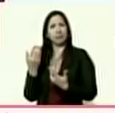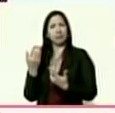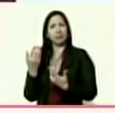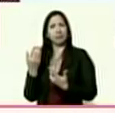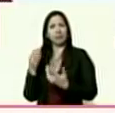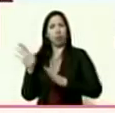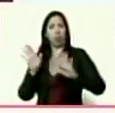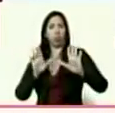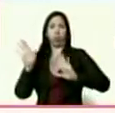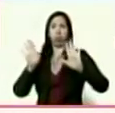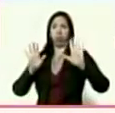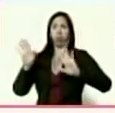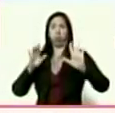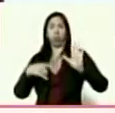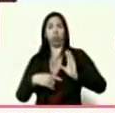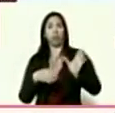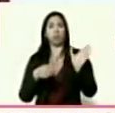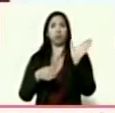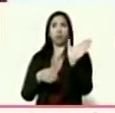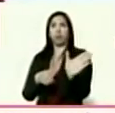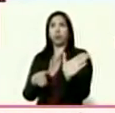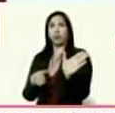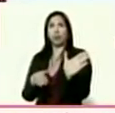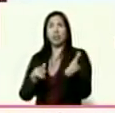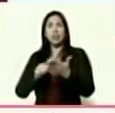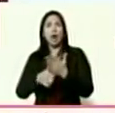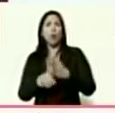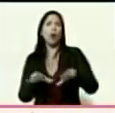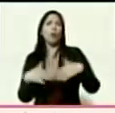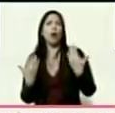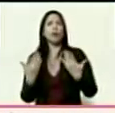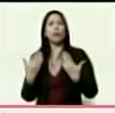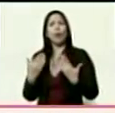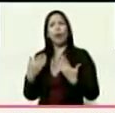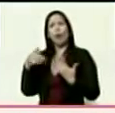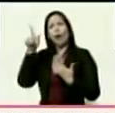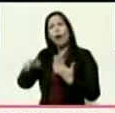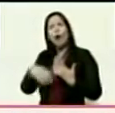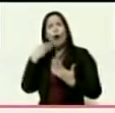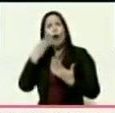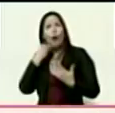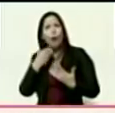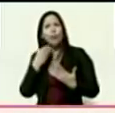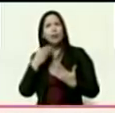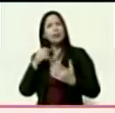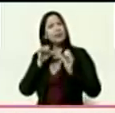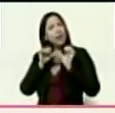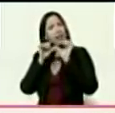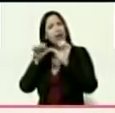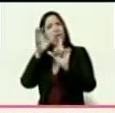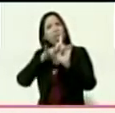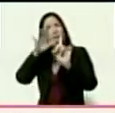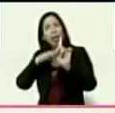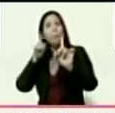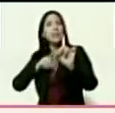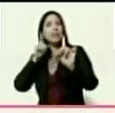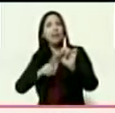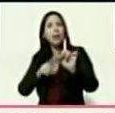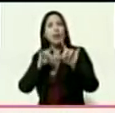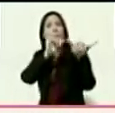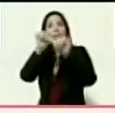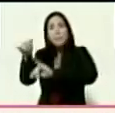te mostrará una cédula de cuando era un chamo, qué sé yo. Y te dirá, mintiéndole a su propia gente. A mí lo que me extraña, de